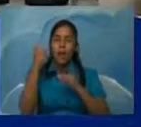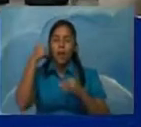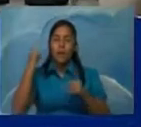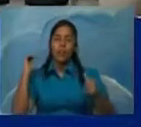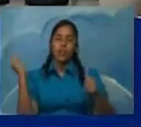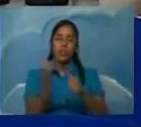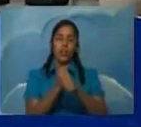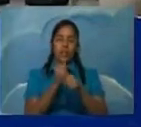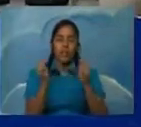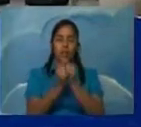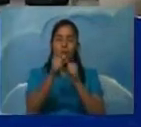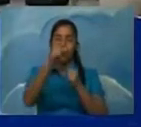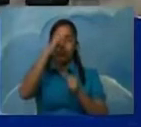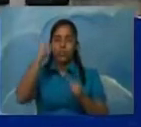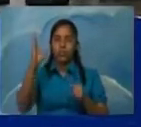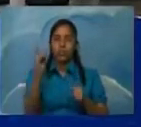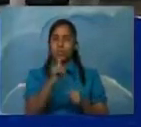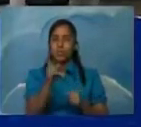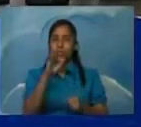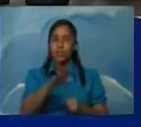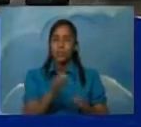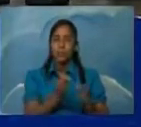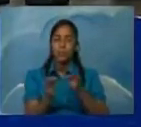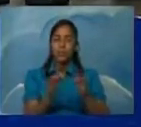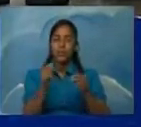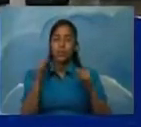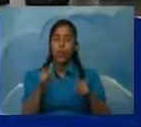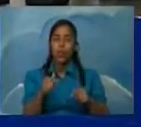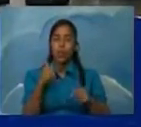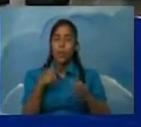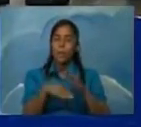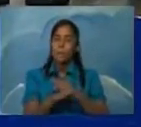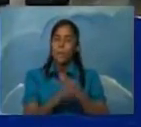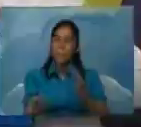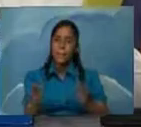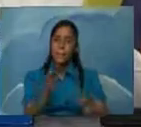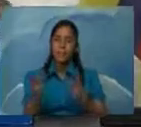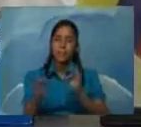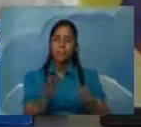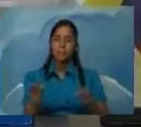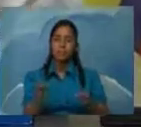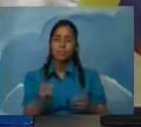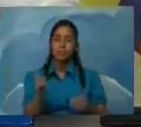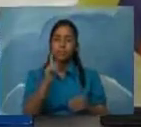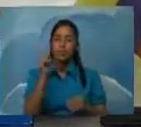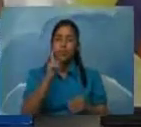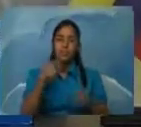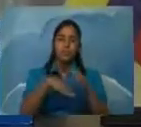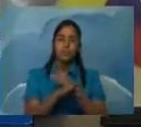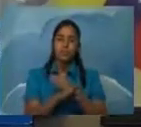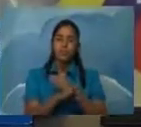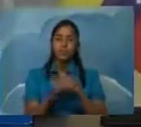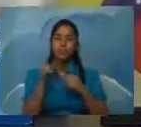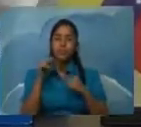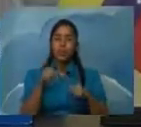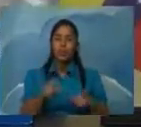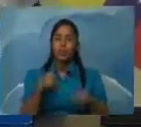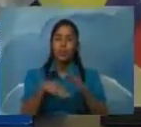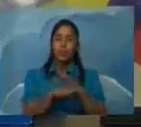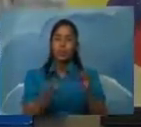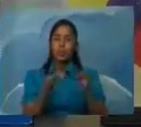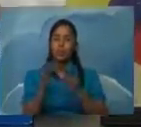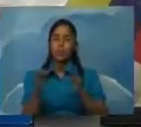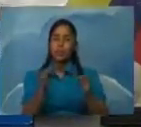Dios? Si no está preparado, hoy lo vamos a preparar. No lo vamos a parapetear, hoy lo vamos a